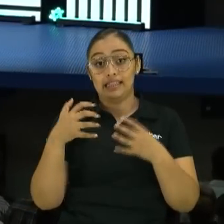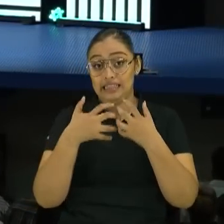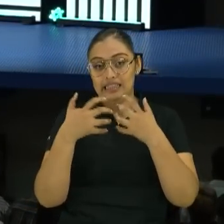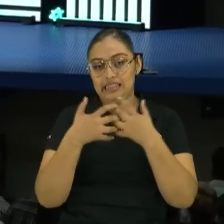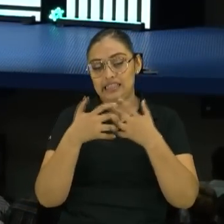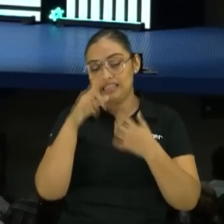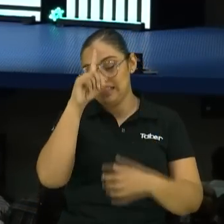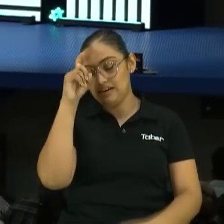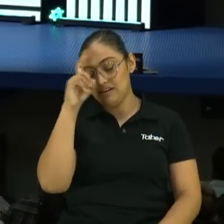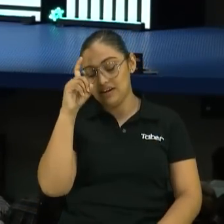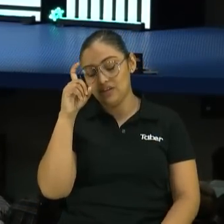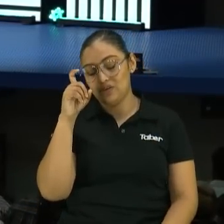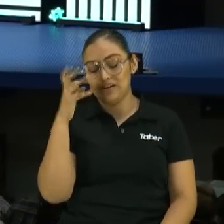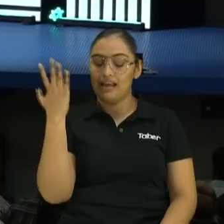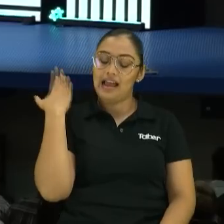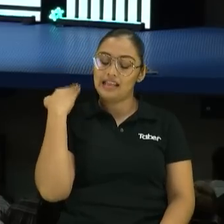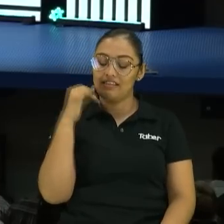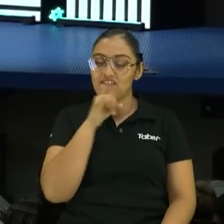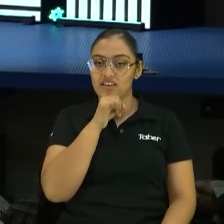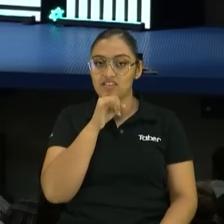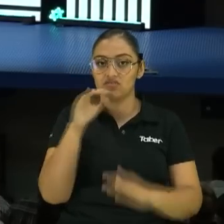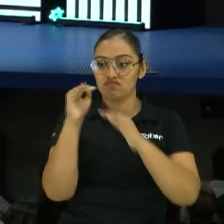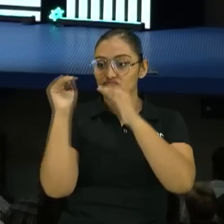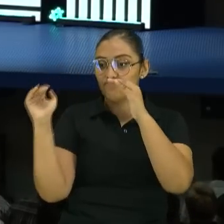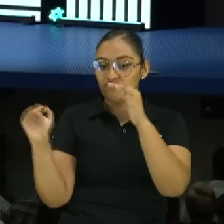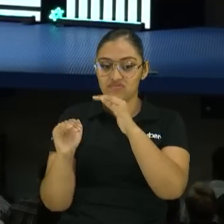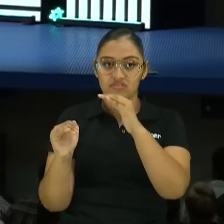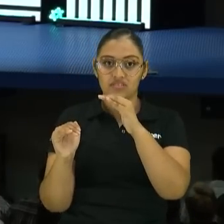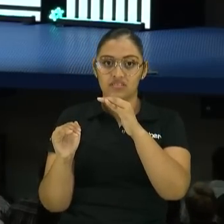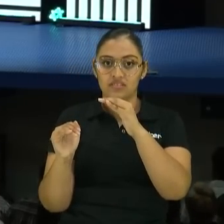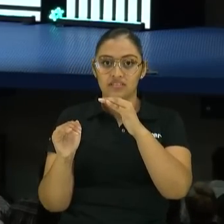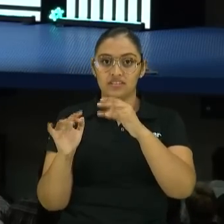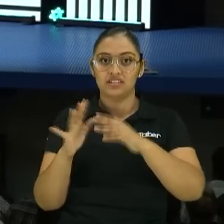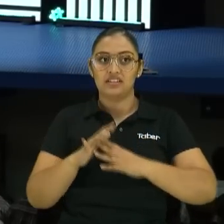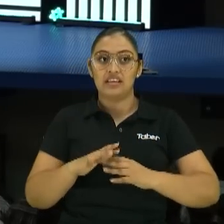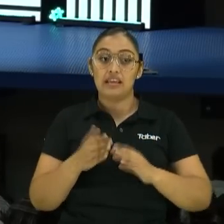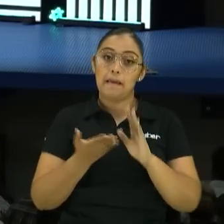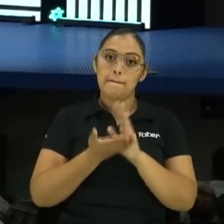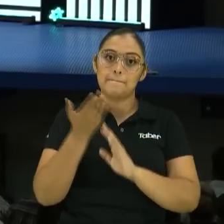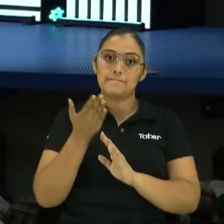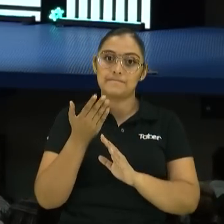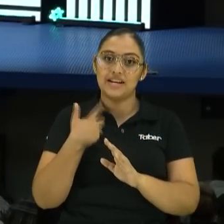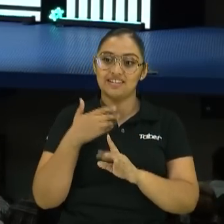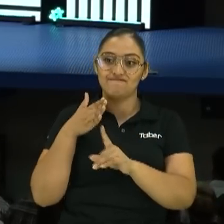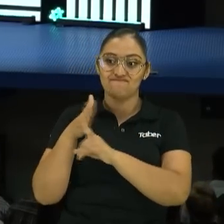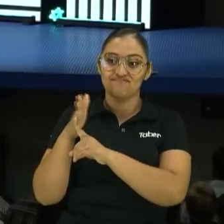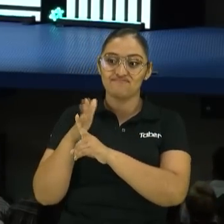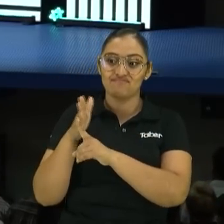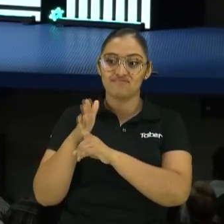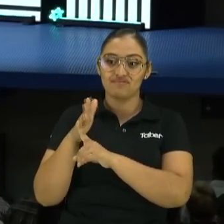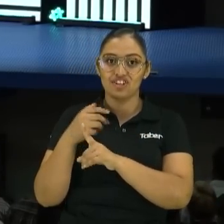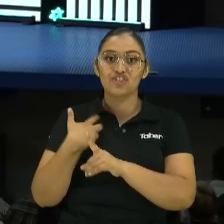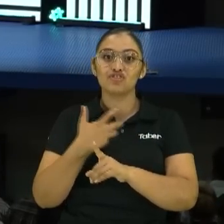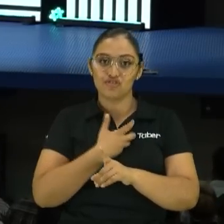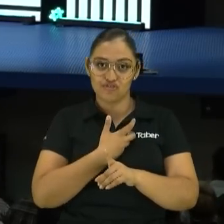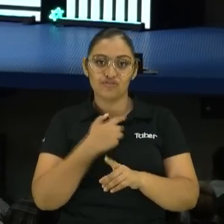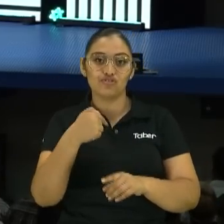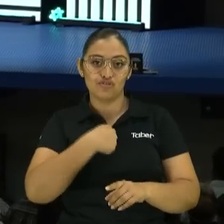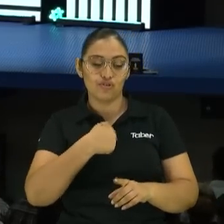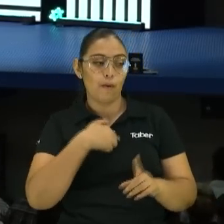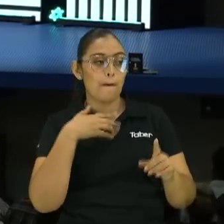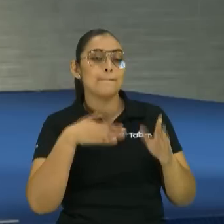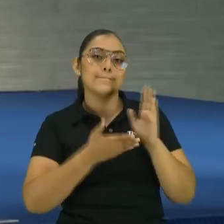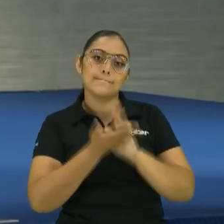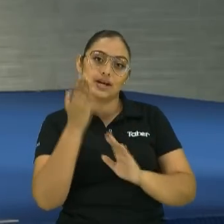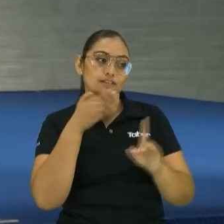a mí me encanta darles en la torre y entre más se meten con ellos más me meto yo a estas alturas